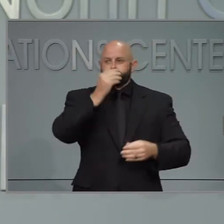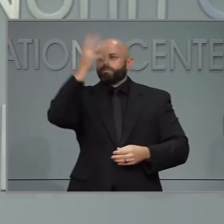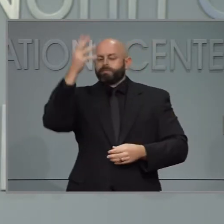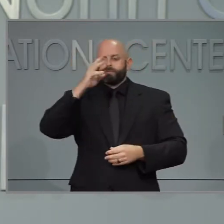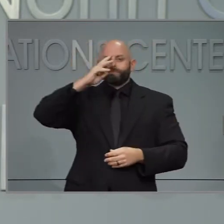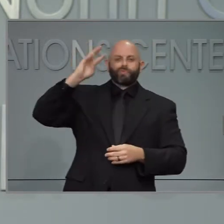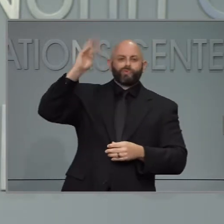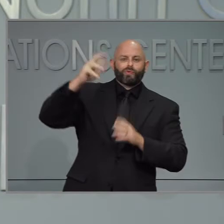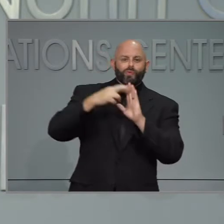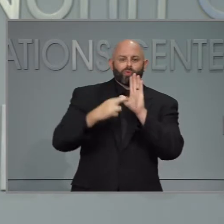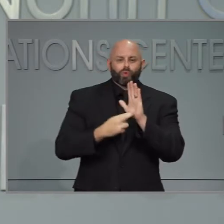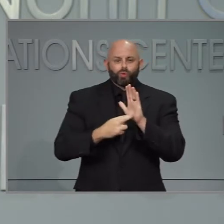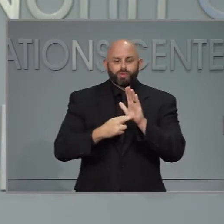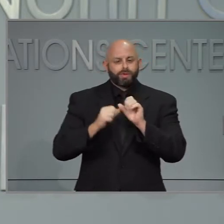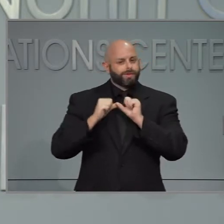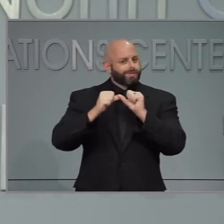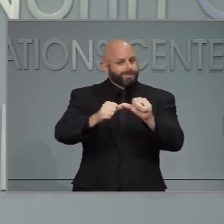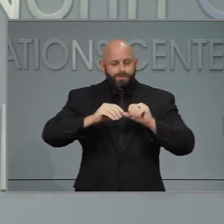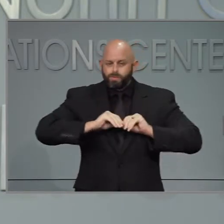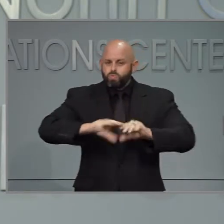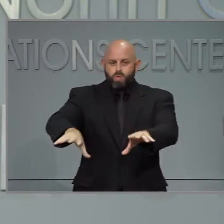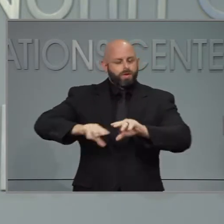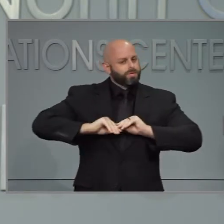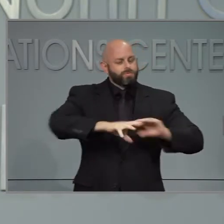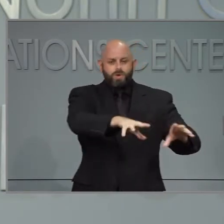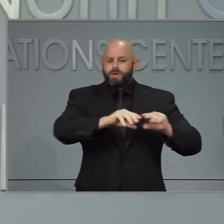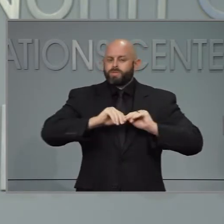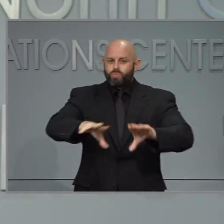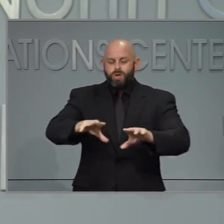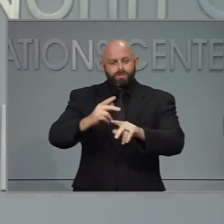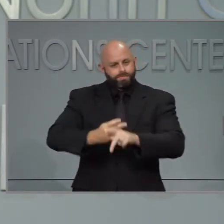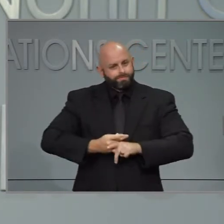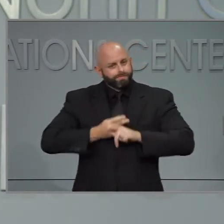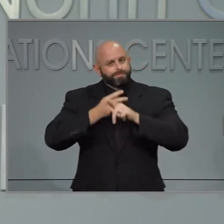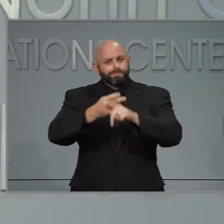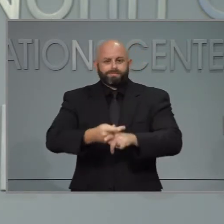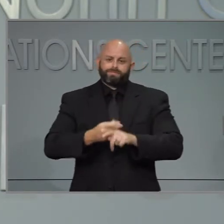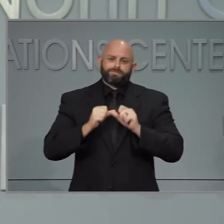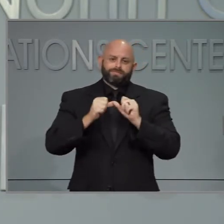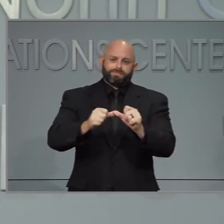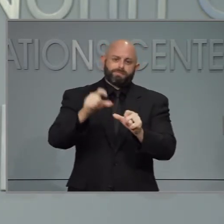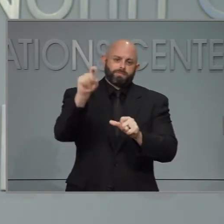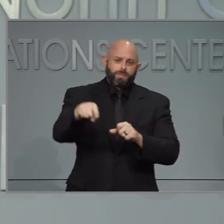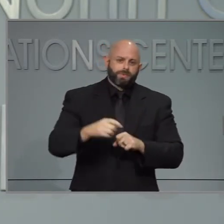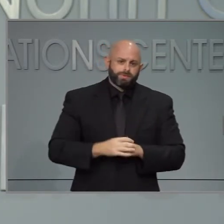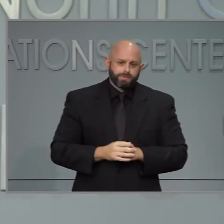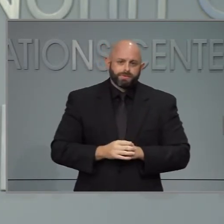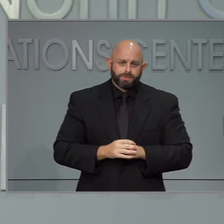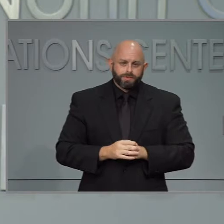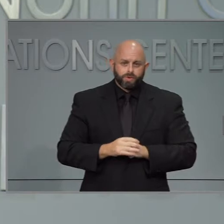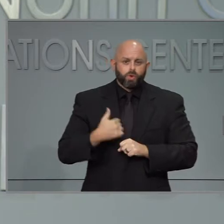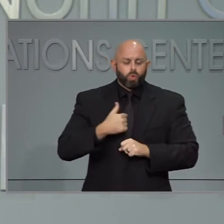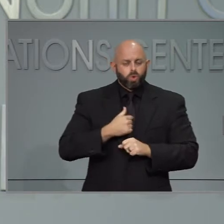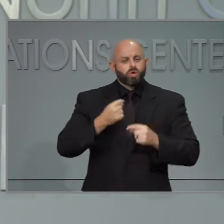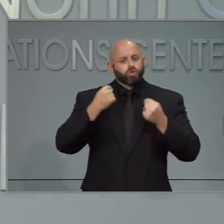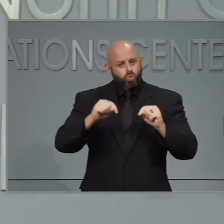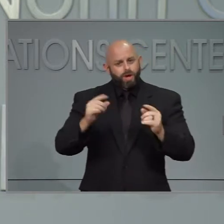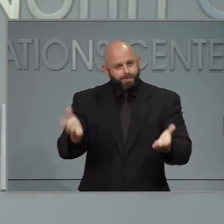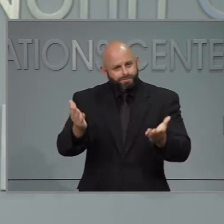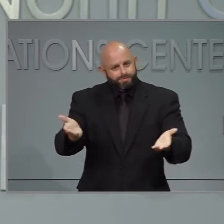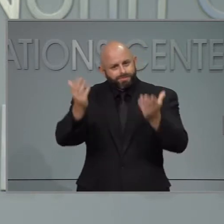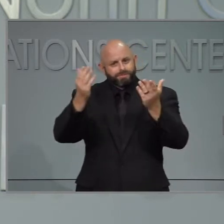la transmisión, como mantener su distancia y usar mascarillas, tendremos que seguir teniendo cuidado. Yo sé que estamos trabajando